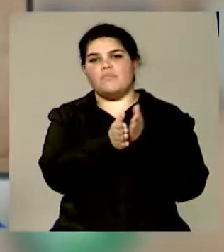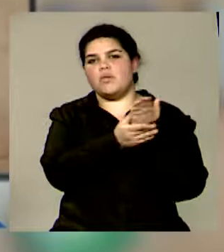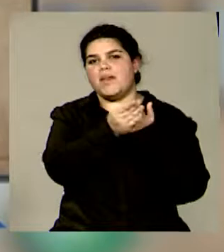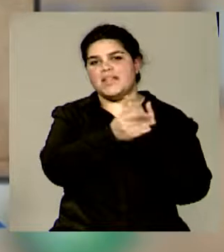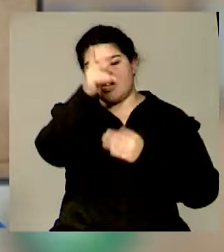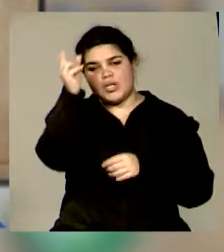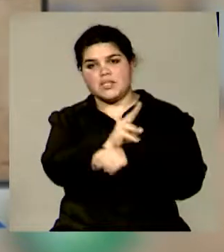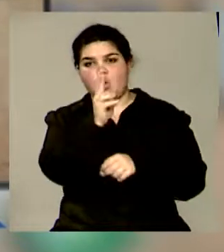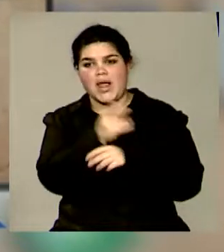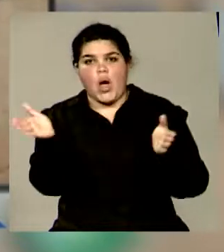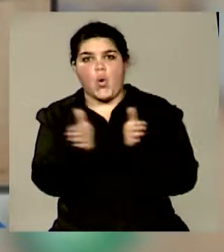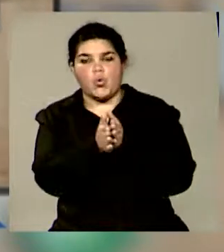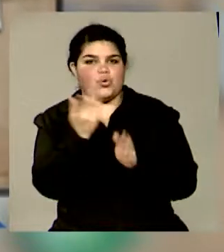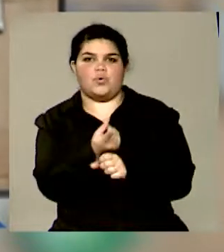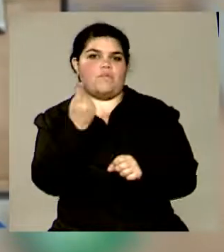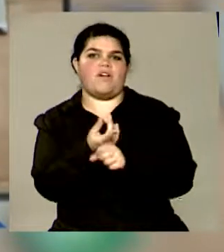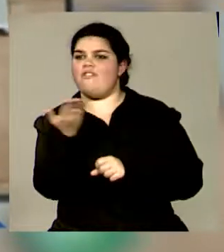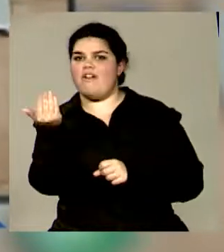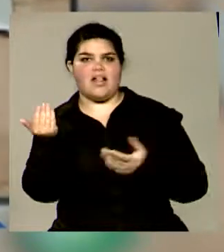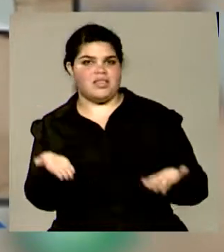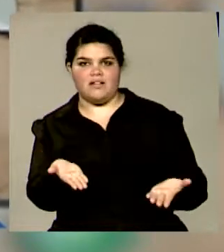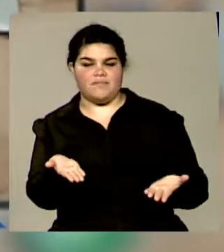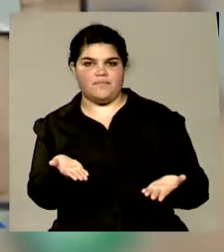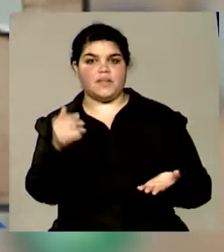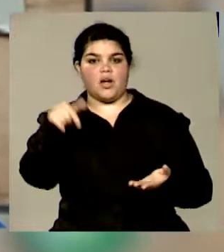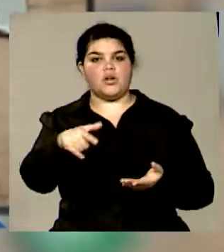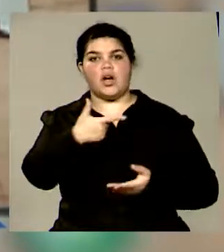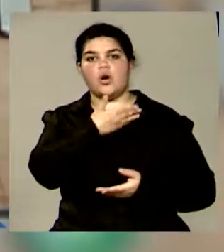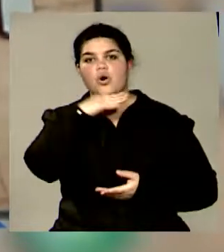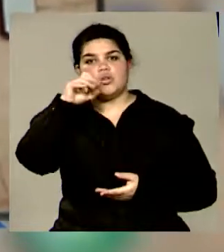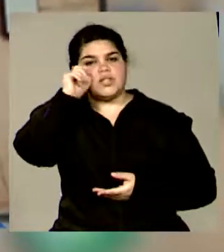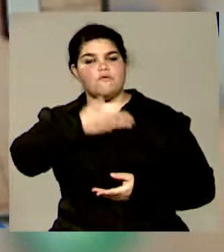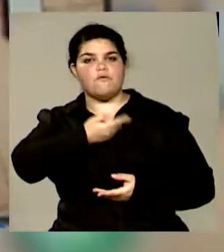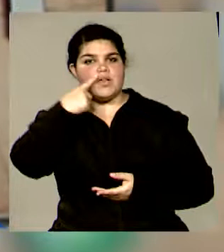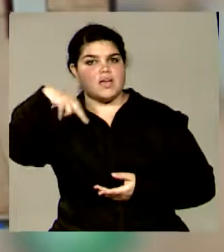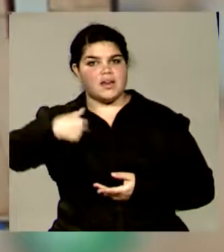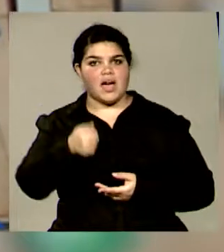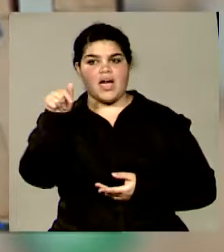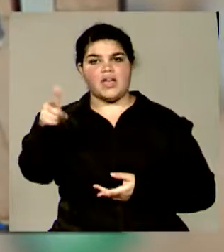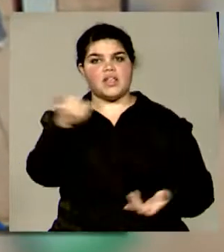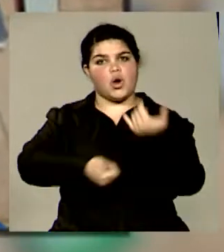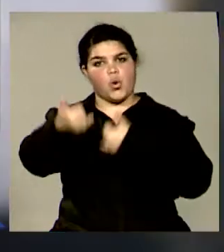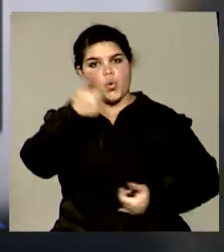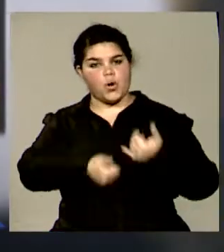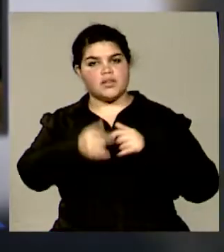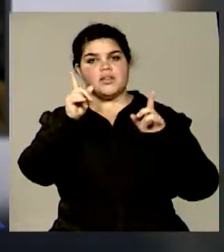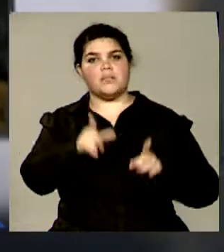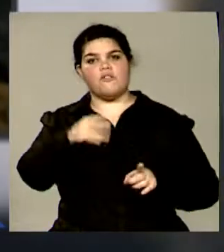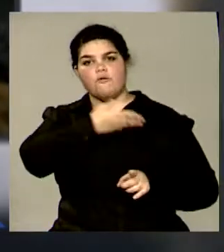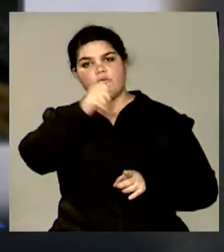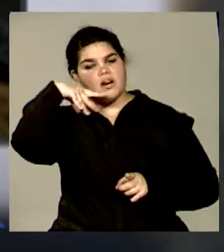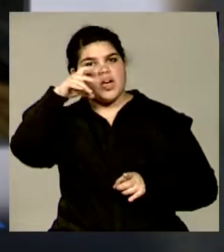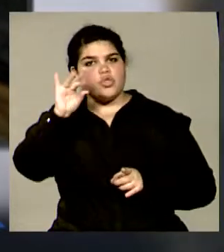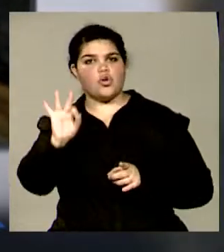Seguridad. Vamos a escuchar lo que decía Josefina Canale, la presidenta del Instituto Provincial de Juegos y Casino, y Fernando Alcaraz, el